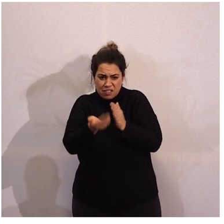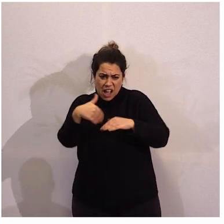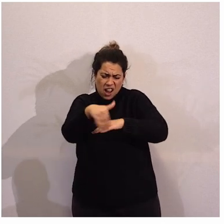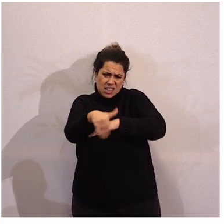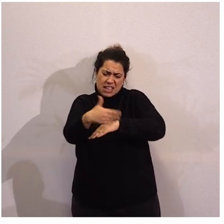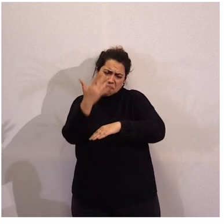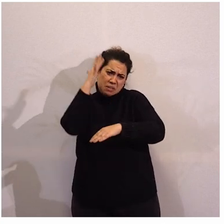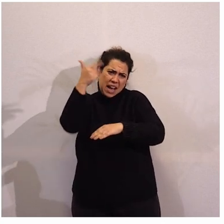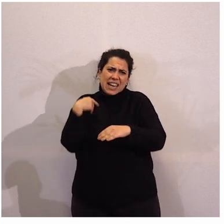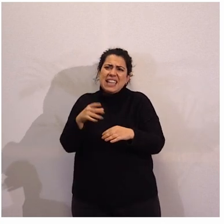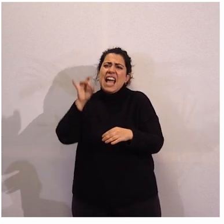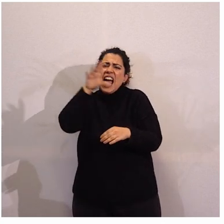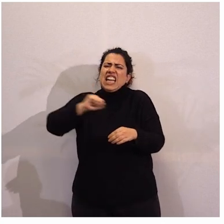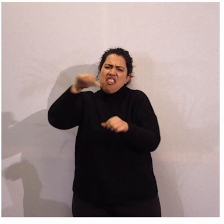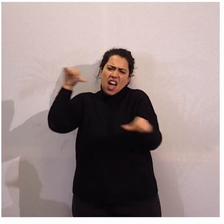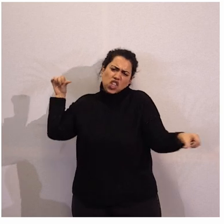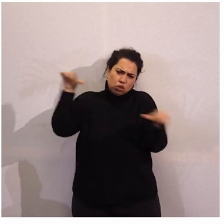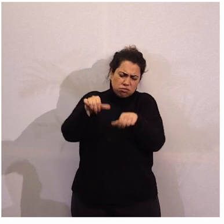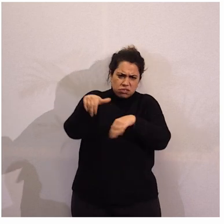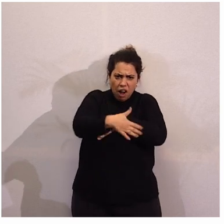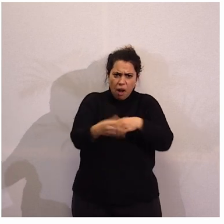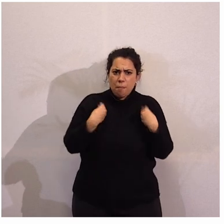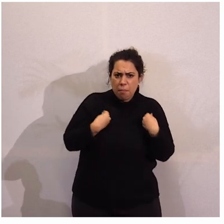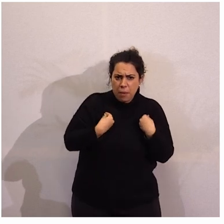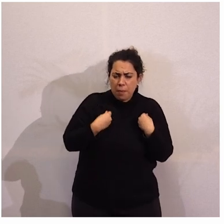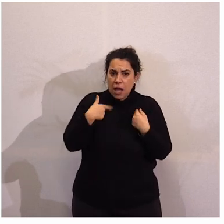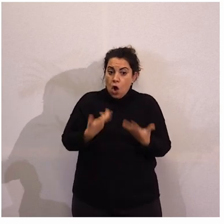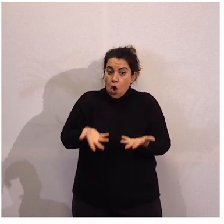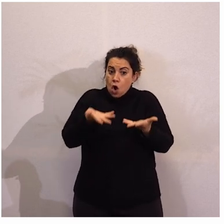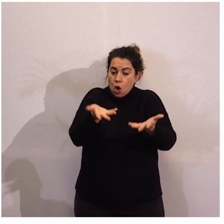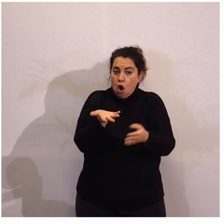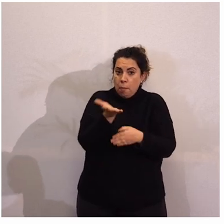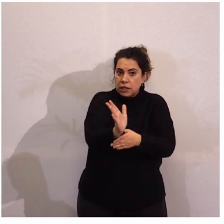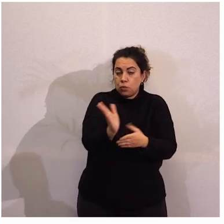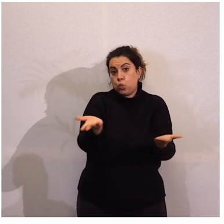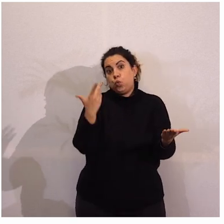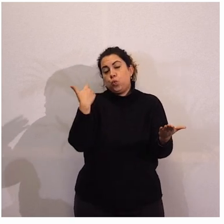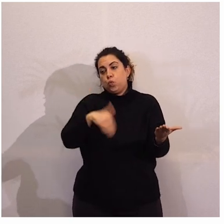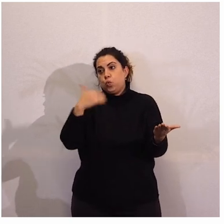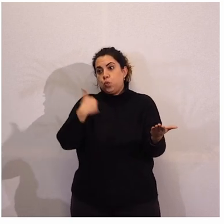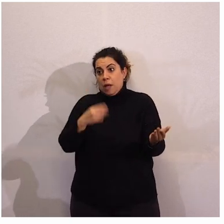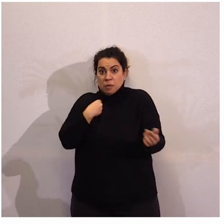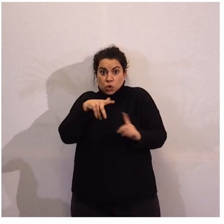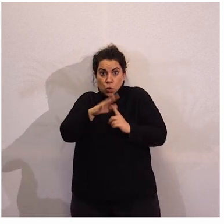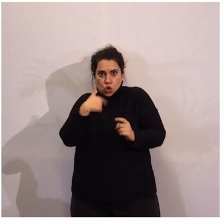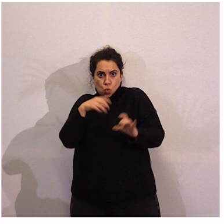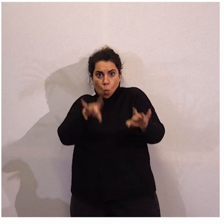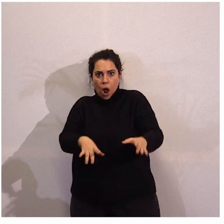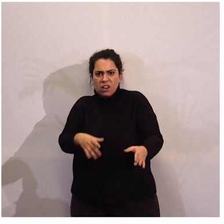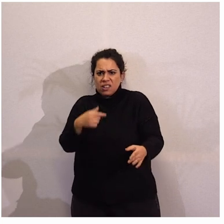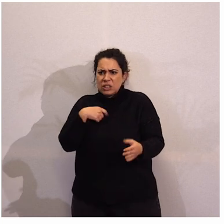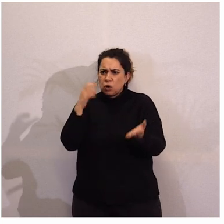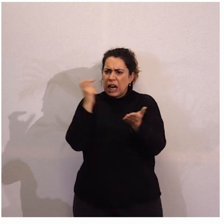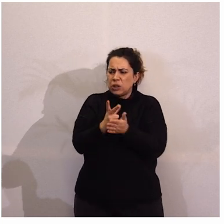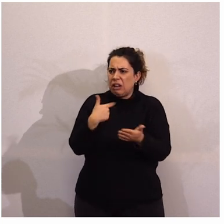calle de 15 años, como llevaba yo. Era un reto que no sabía cómo iba a